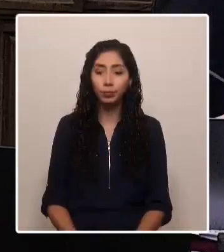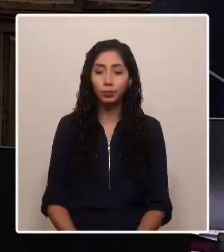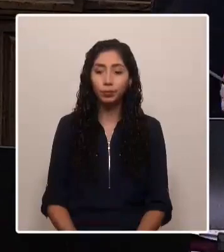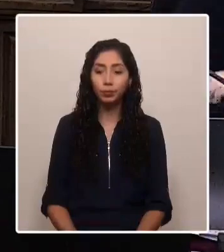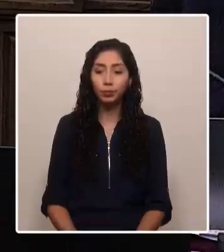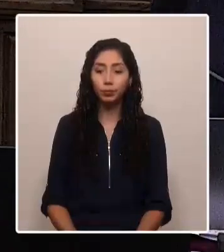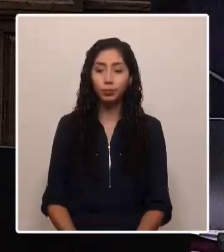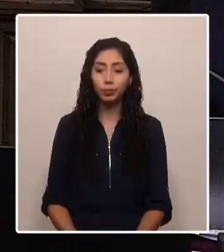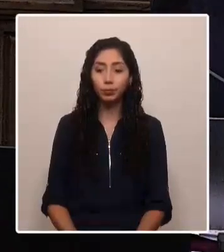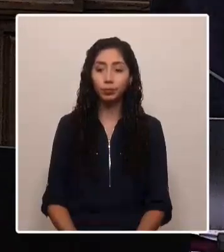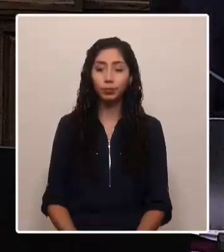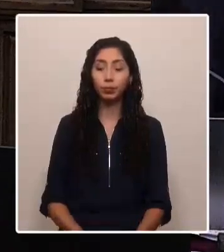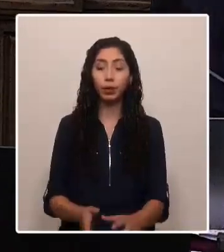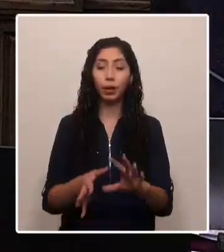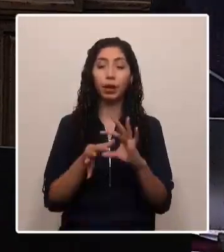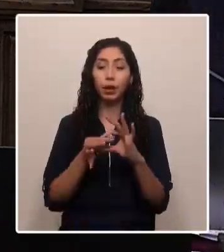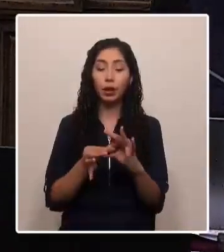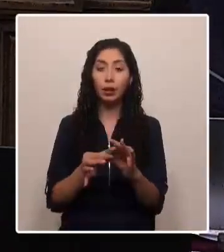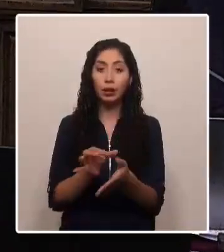Gracias, secretario.